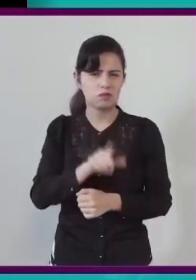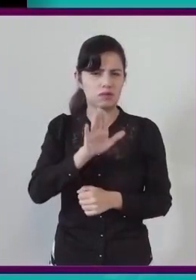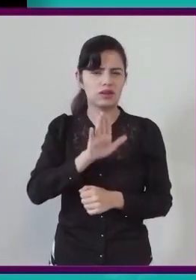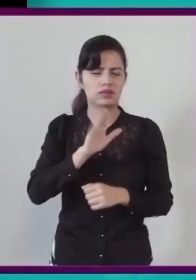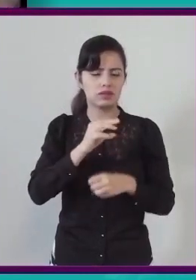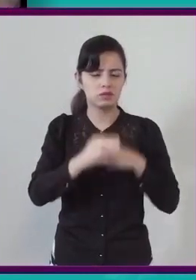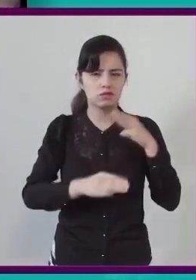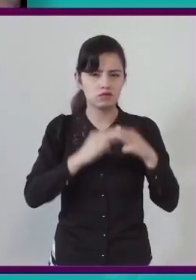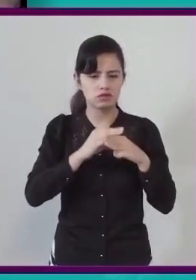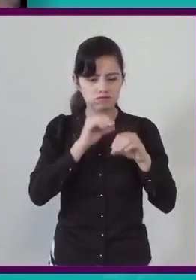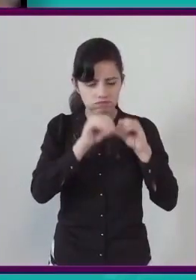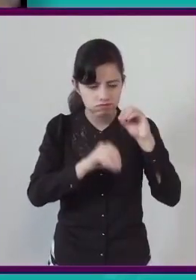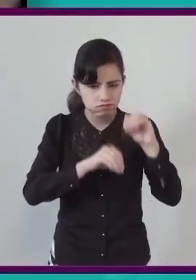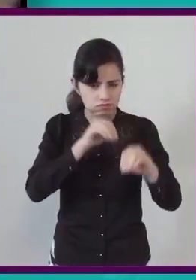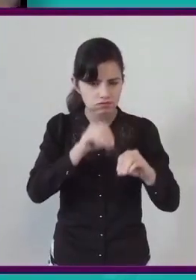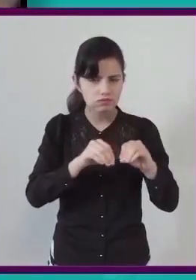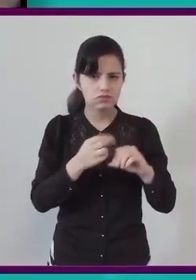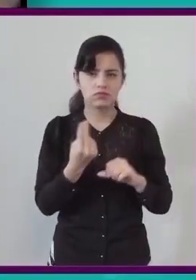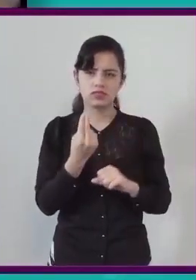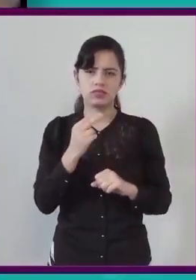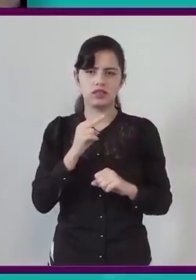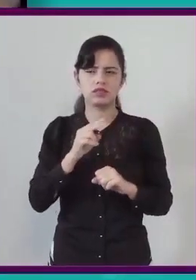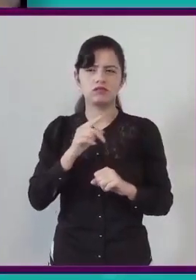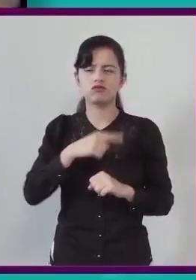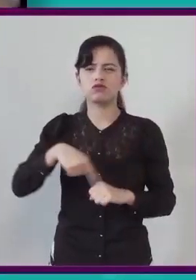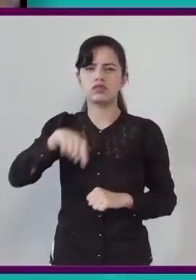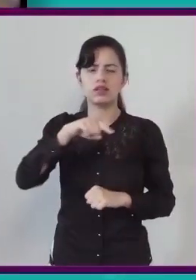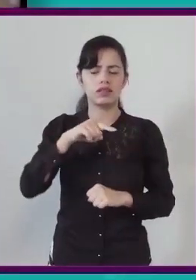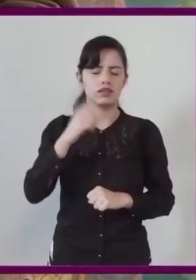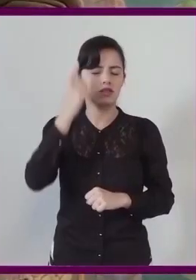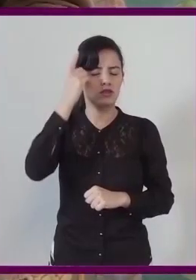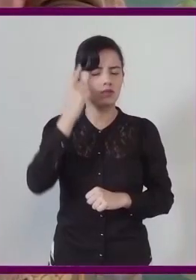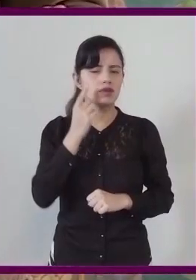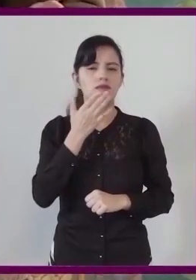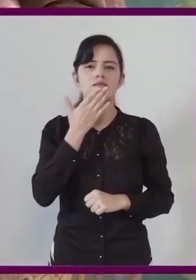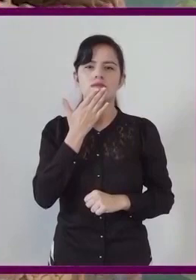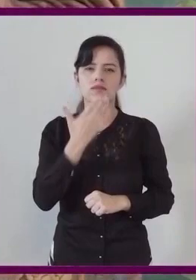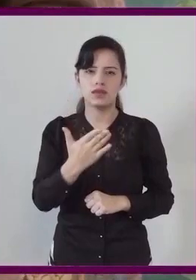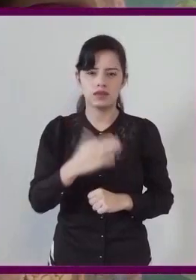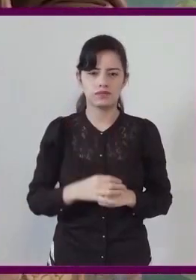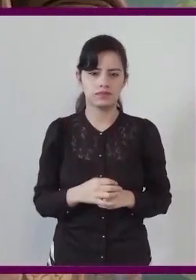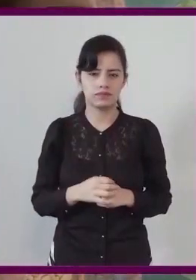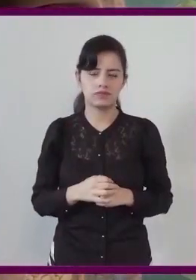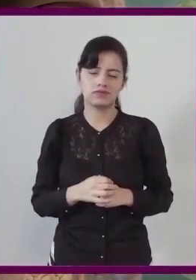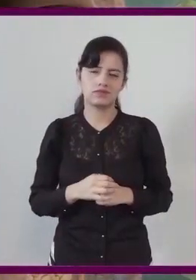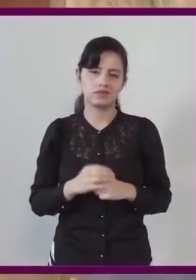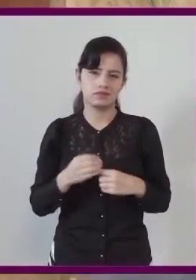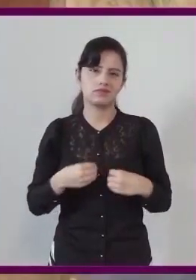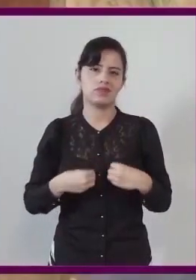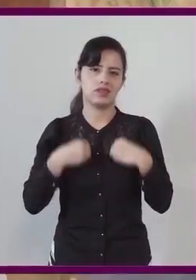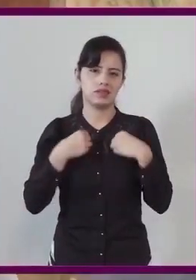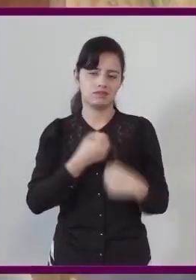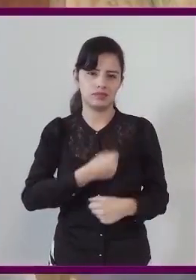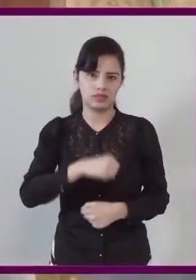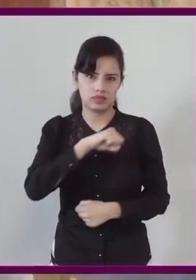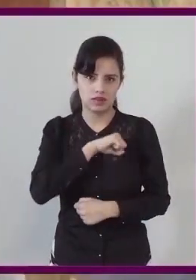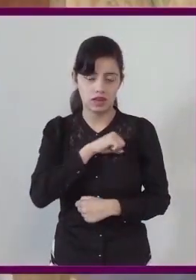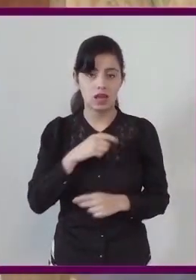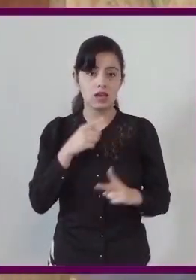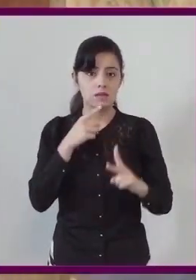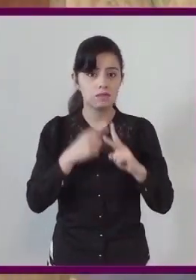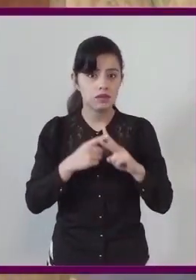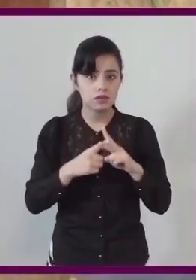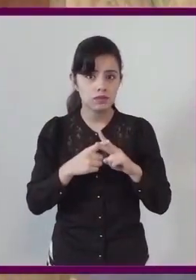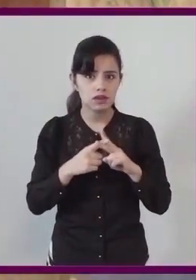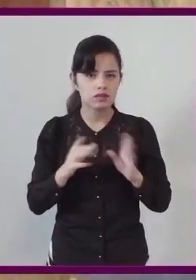el tiempo y el espacio dedicado para el sueño y para dormir bien. Claro, en vida saludable. Las matemáticas